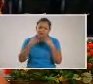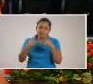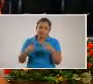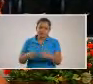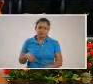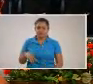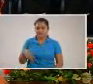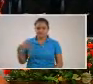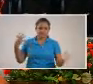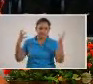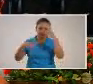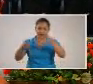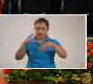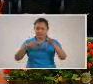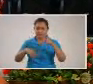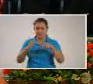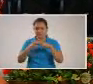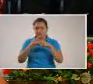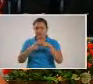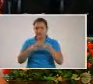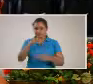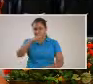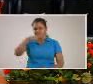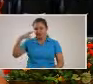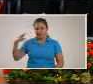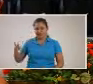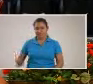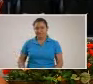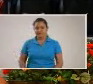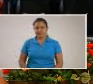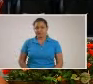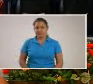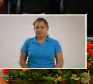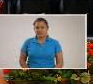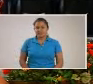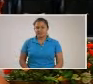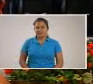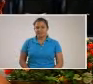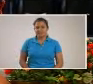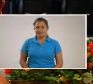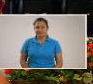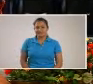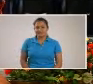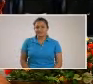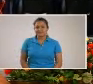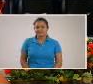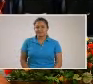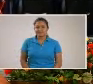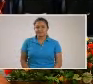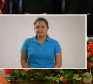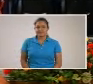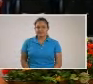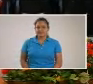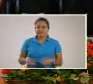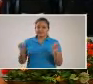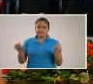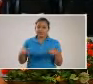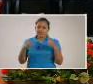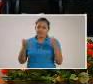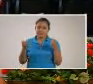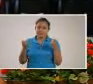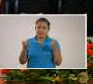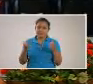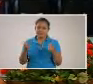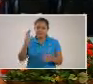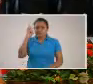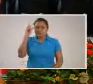con esos nombres tan raros, que Donetsk y Lugansk y no sé qué más cosas, ¿verdad? Entonces, ¿eso